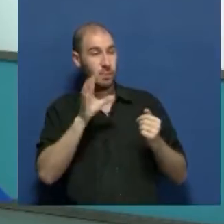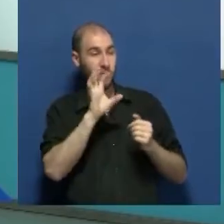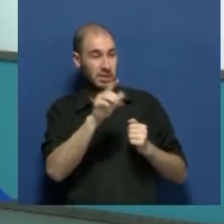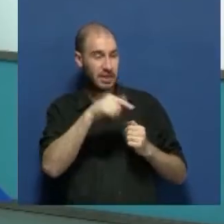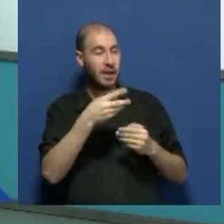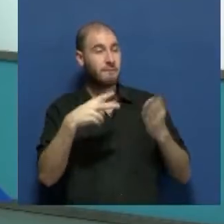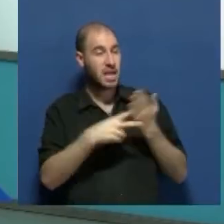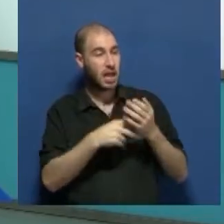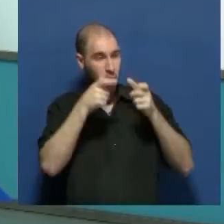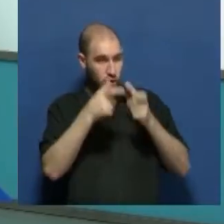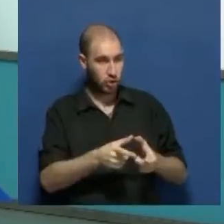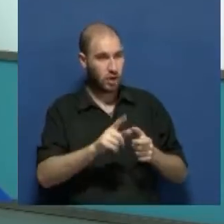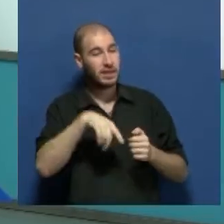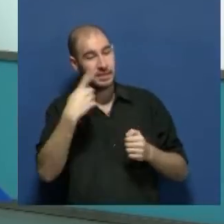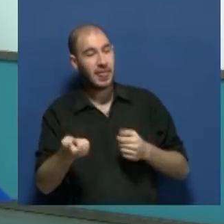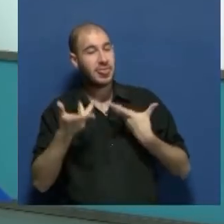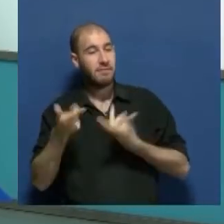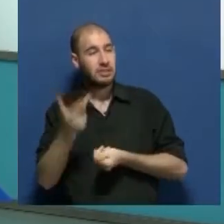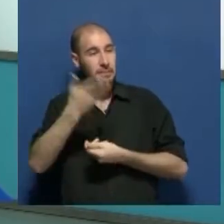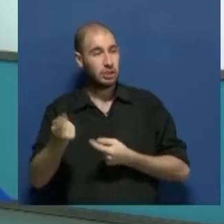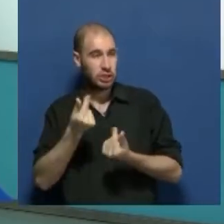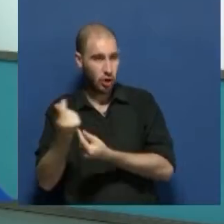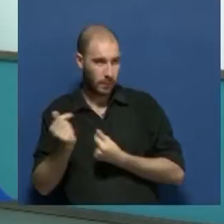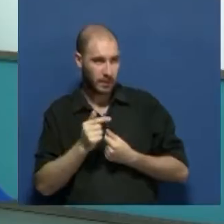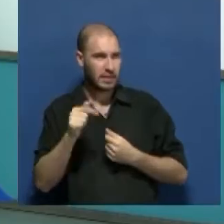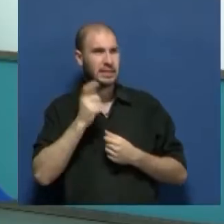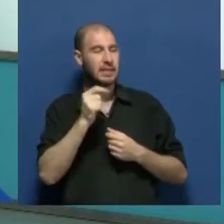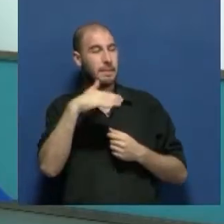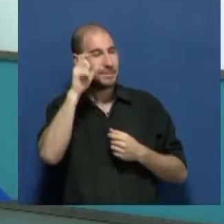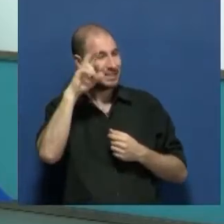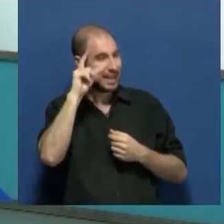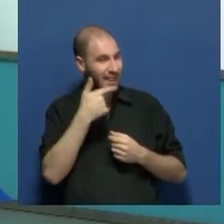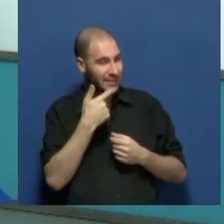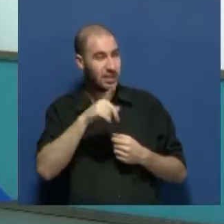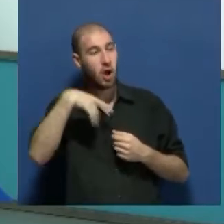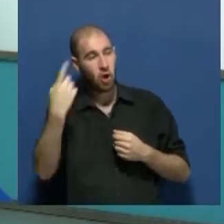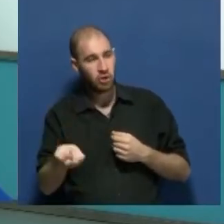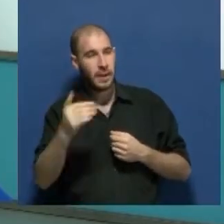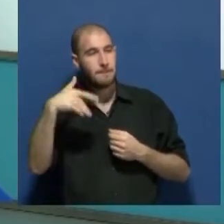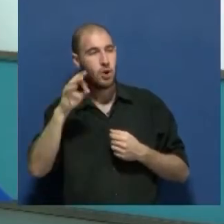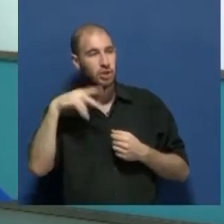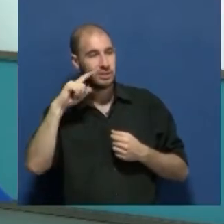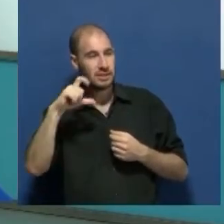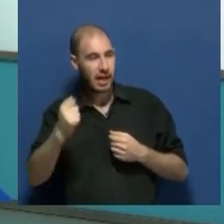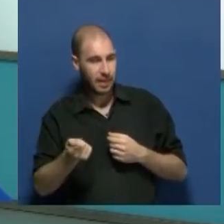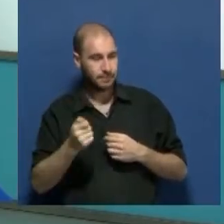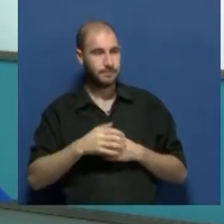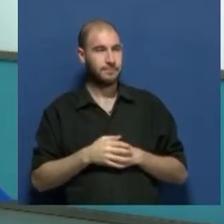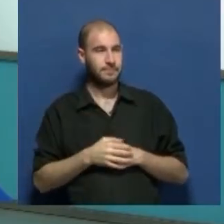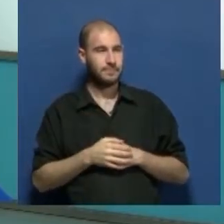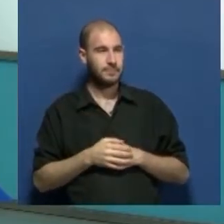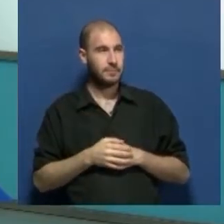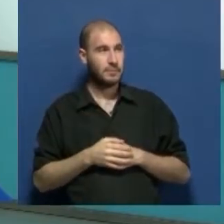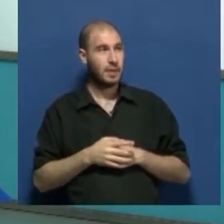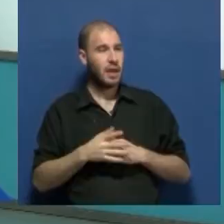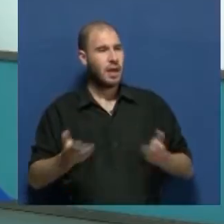de Fiscalización y Control y de Defensa del Consumidor. Estamos hablando de Mercedes Zuluaga y de Mónica Lucero de Nofal.